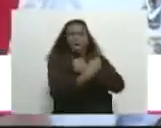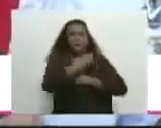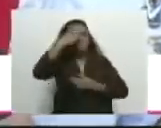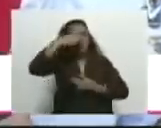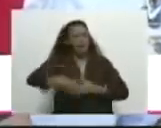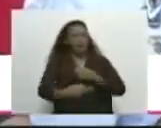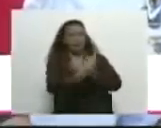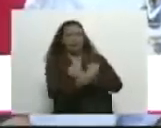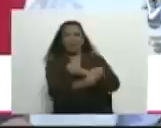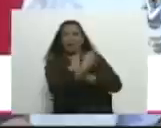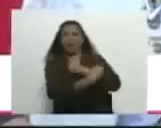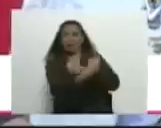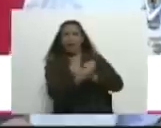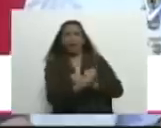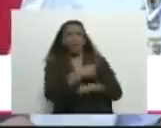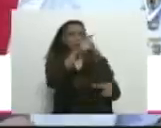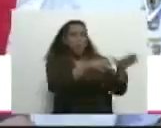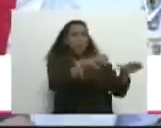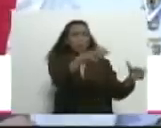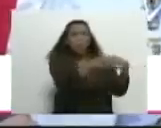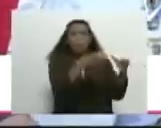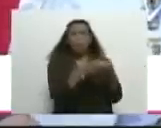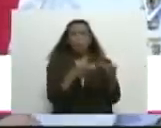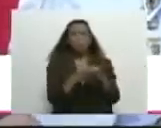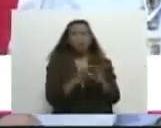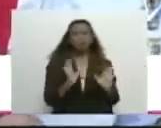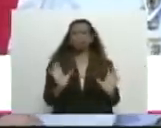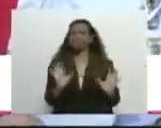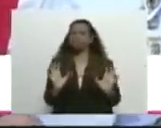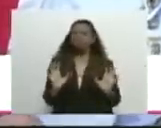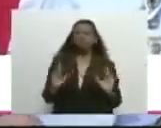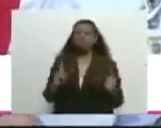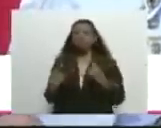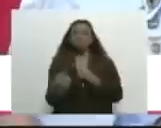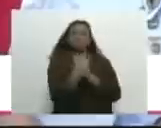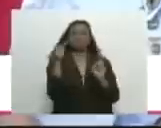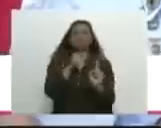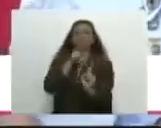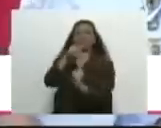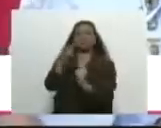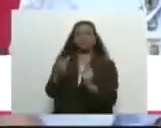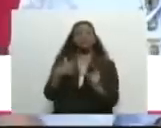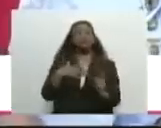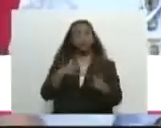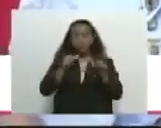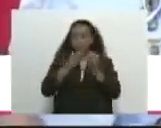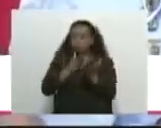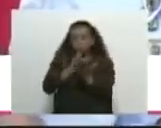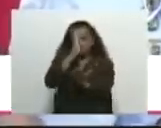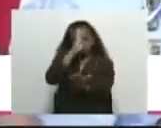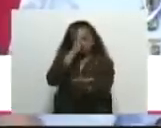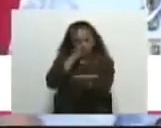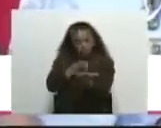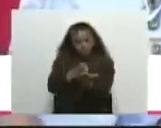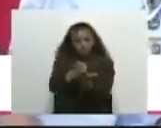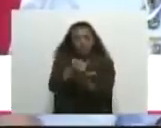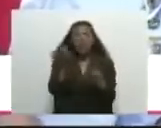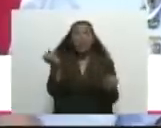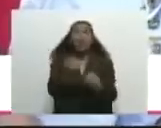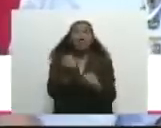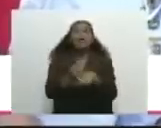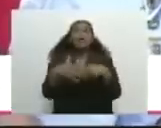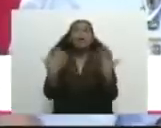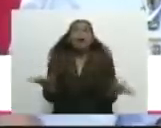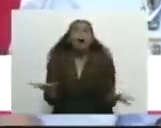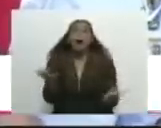como quieran hacerlo, por los flancos que sea, de frente, por la retaguardia, pero nosotros vamos a seguir siendo nuestro trabajo, y nuestro trabajo no es sino